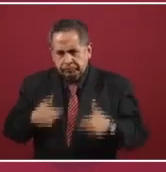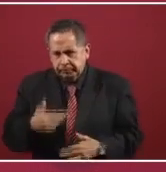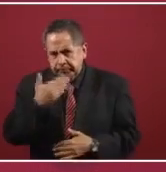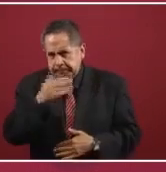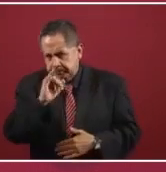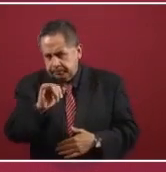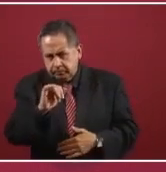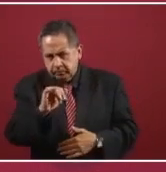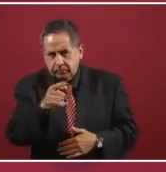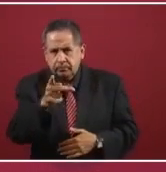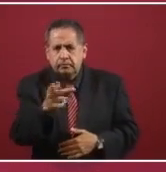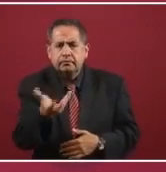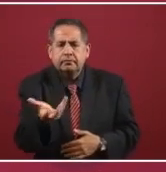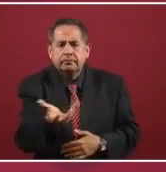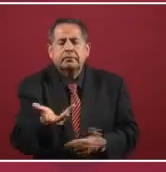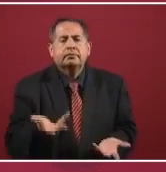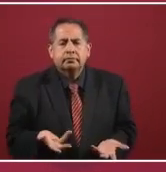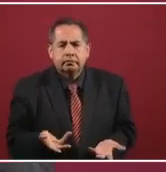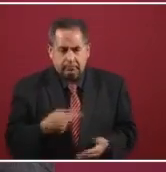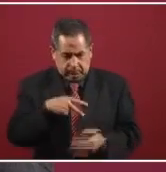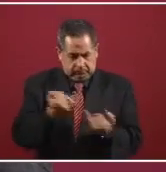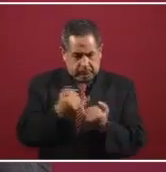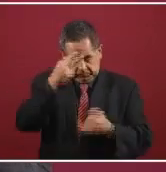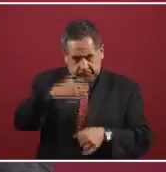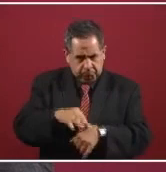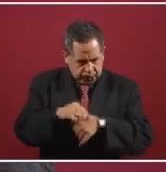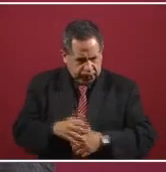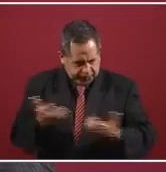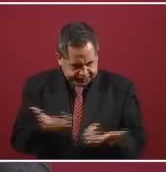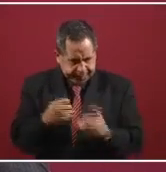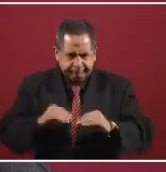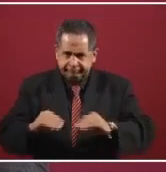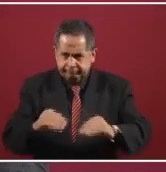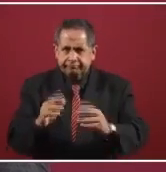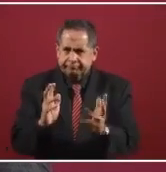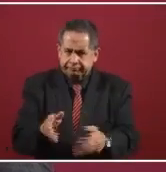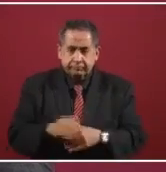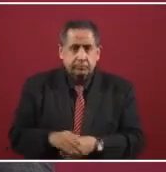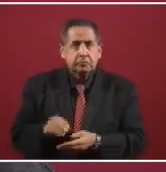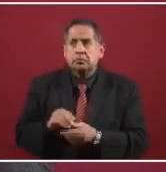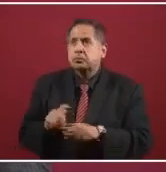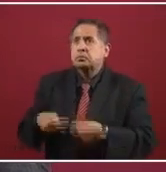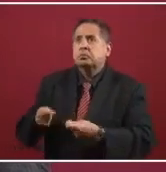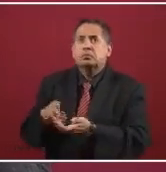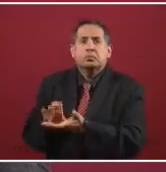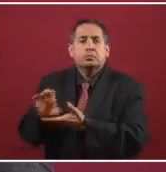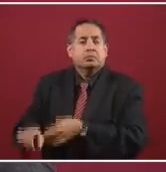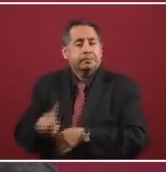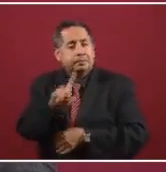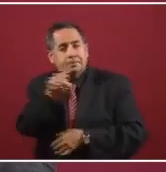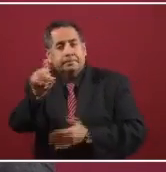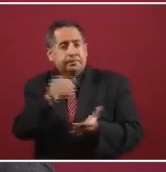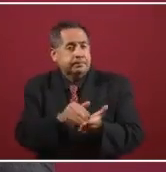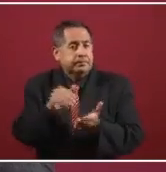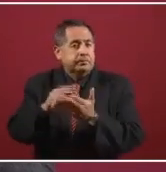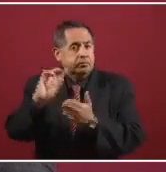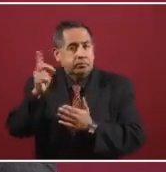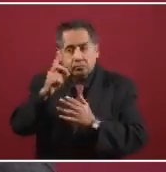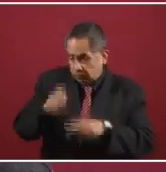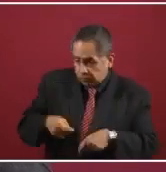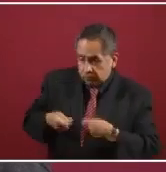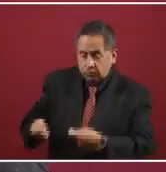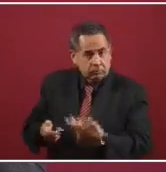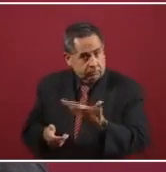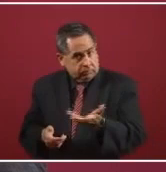que traducir en acciones como México lo está haciendo ahorita. México va a invertir 100 millones de dólares.